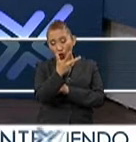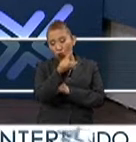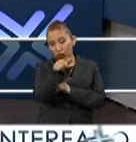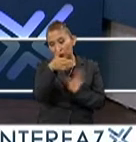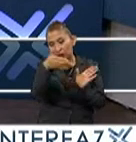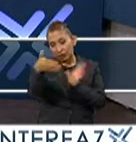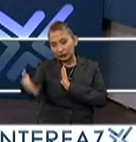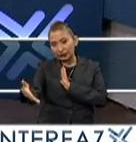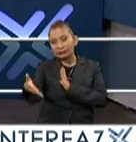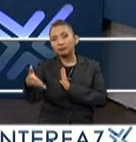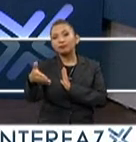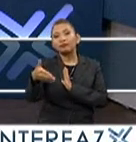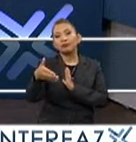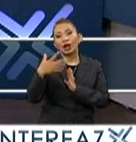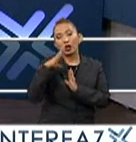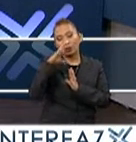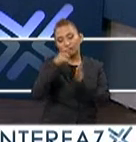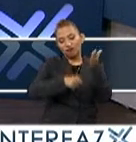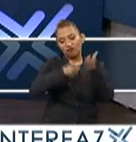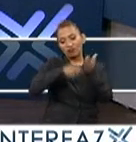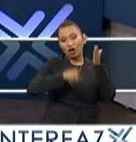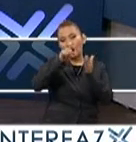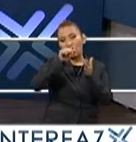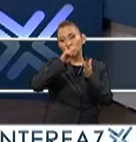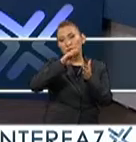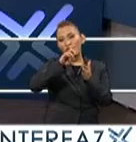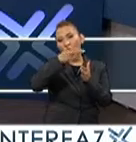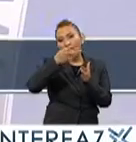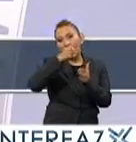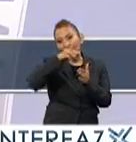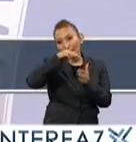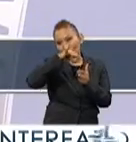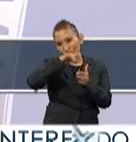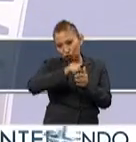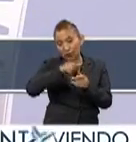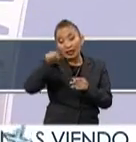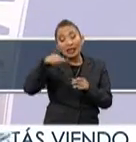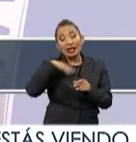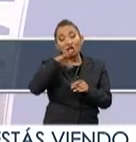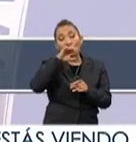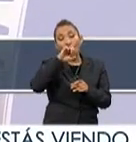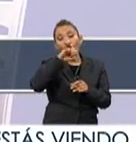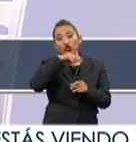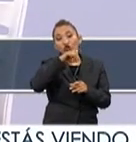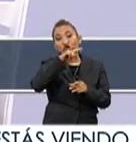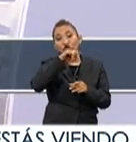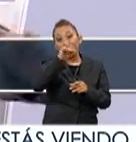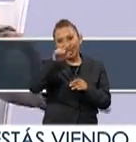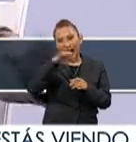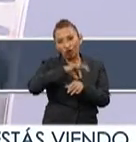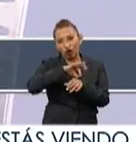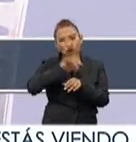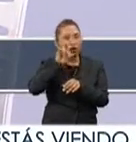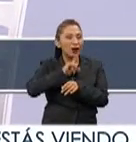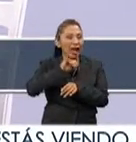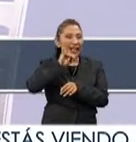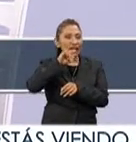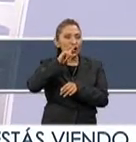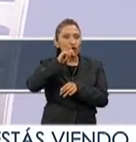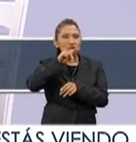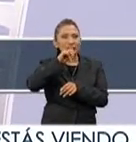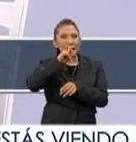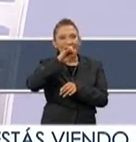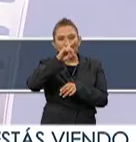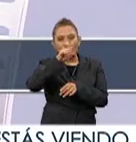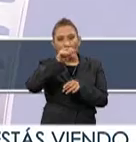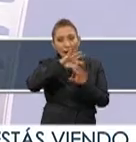más adelante de esa columna. Y en este caso del Consultorio de la Doctora Ilustración es como más amplio el espectro, es un